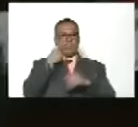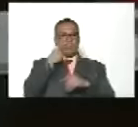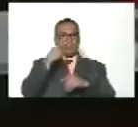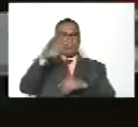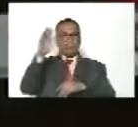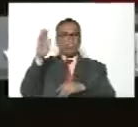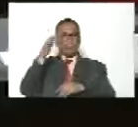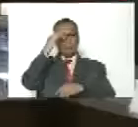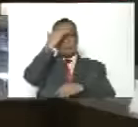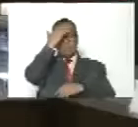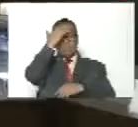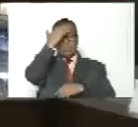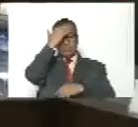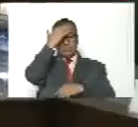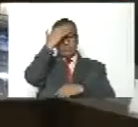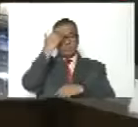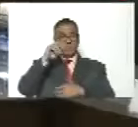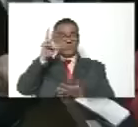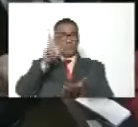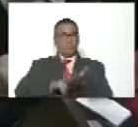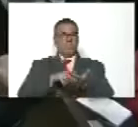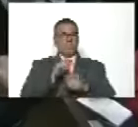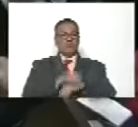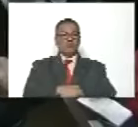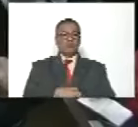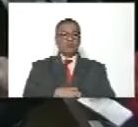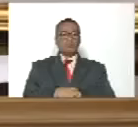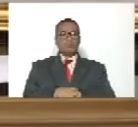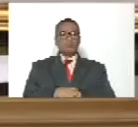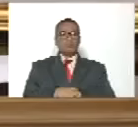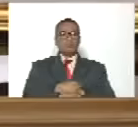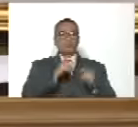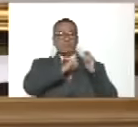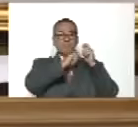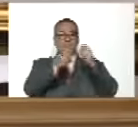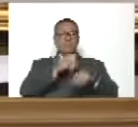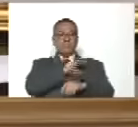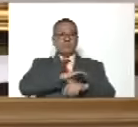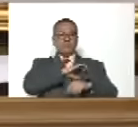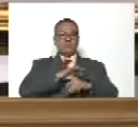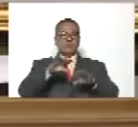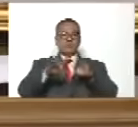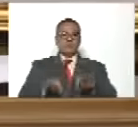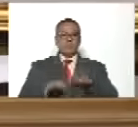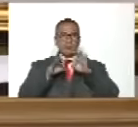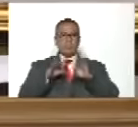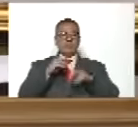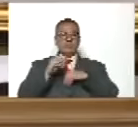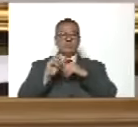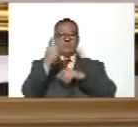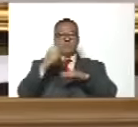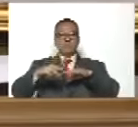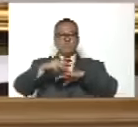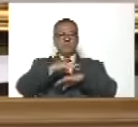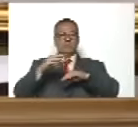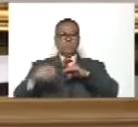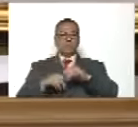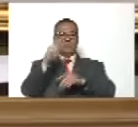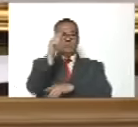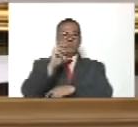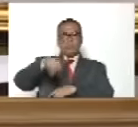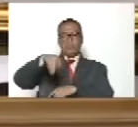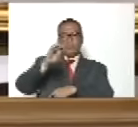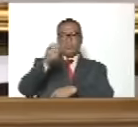costumbre. Queda aprobada. Se designa una comisión especial conformada por el primer vicepresidente y diputado